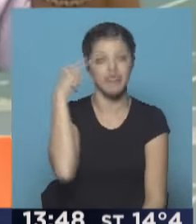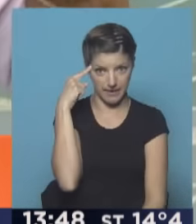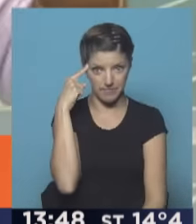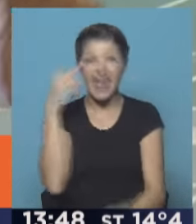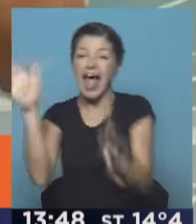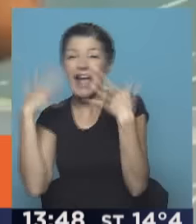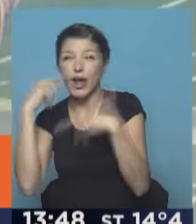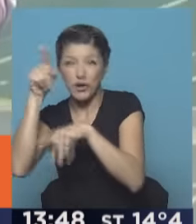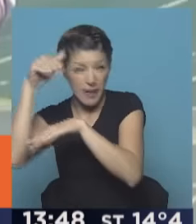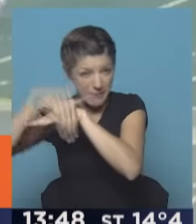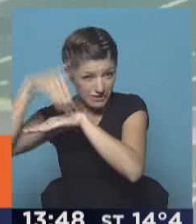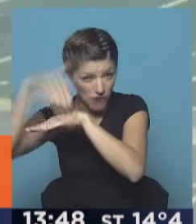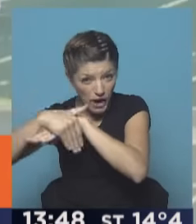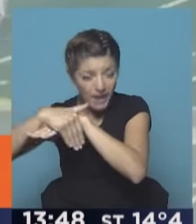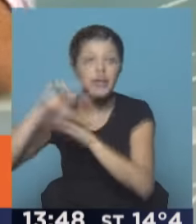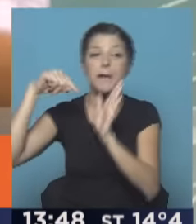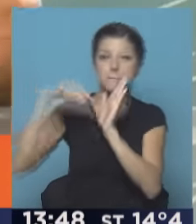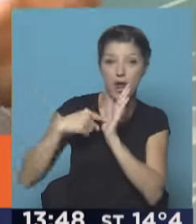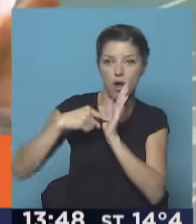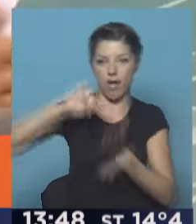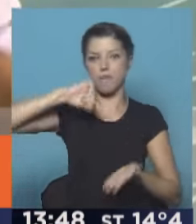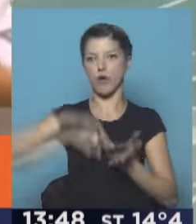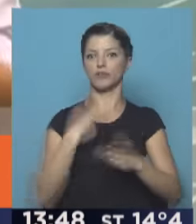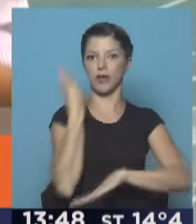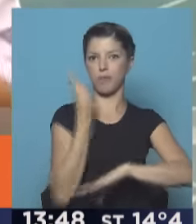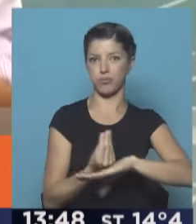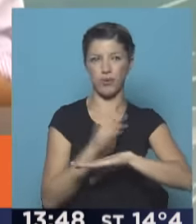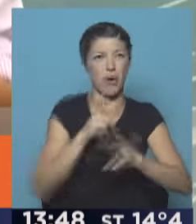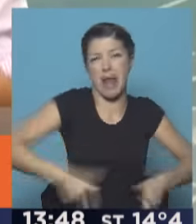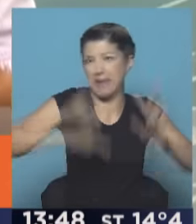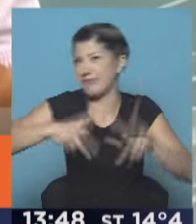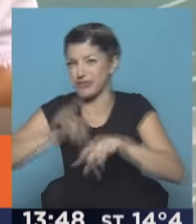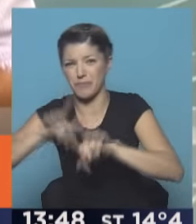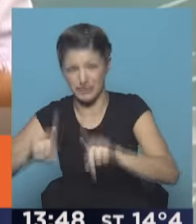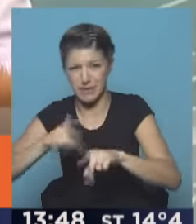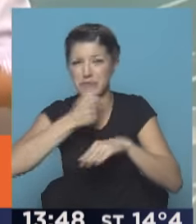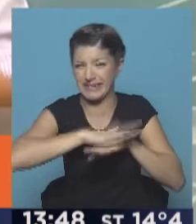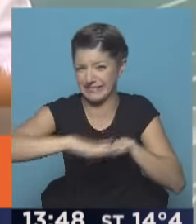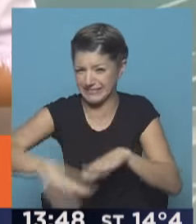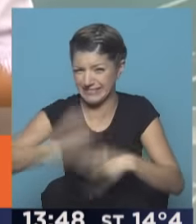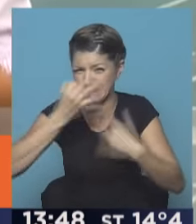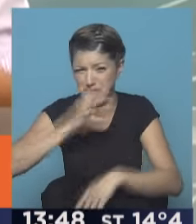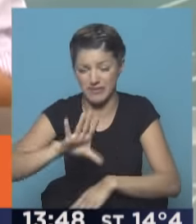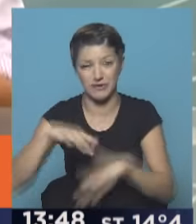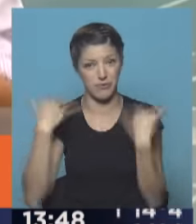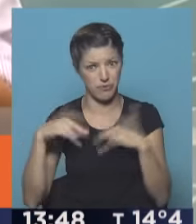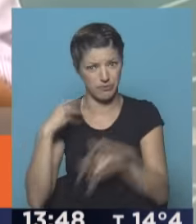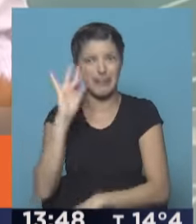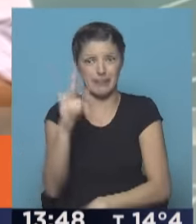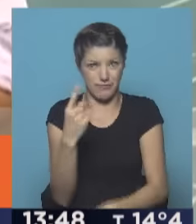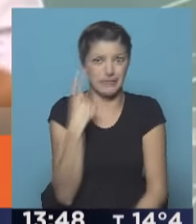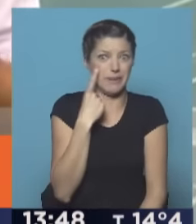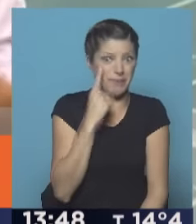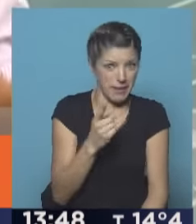calor de Misiones, pero en la ciudad de Buenos Aires con todos los edificios y el cemento. Difícil de vivir, difícil de